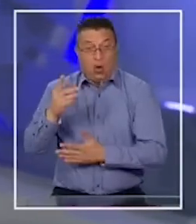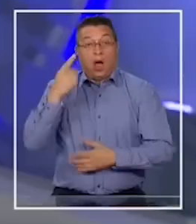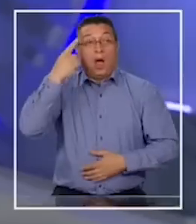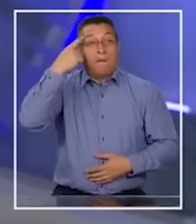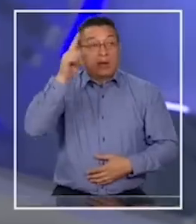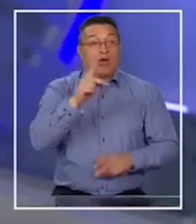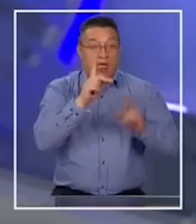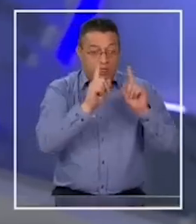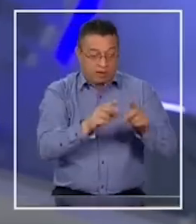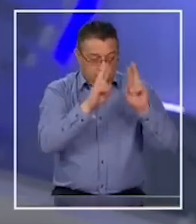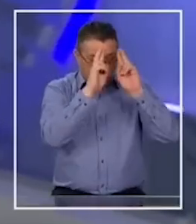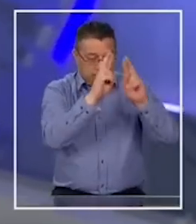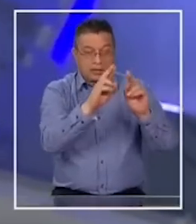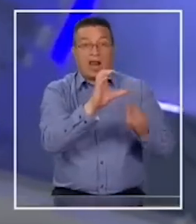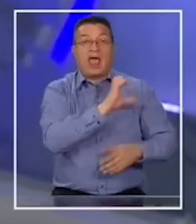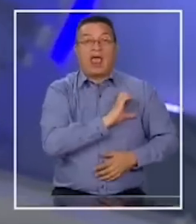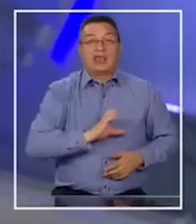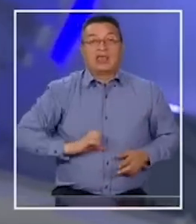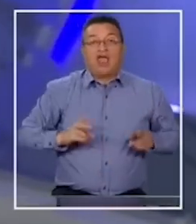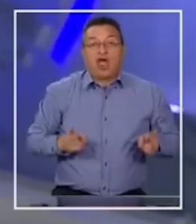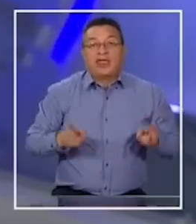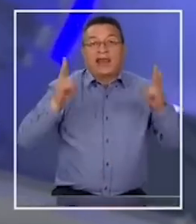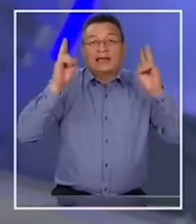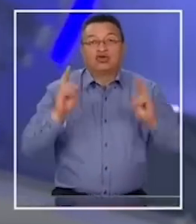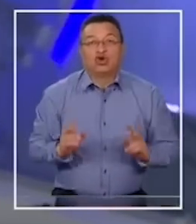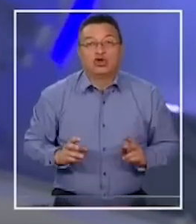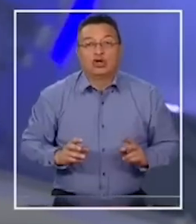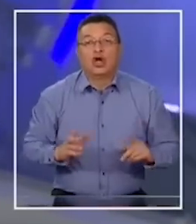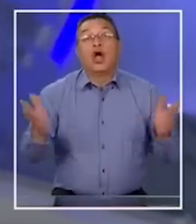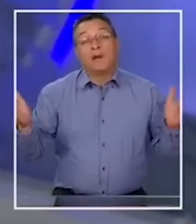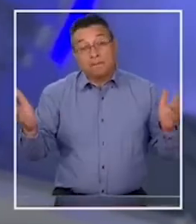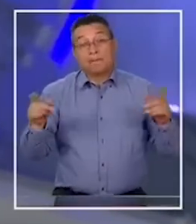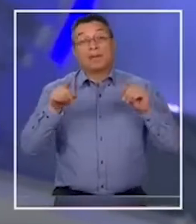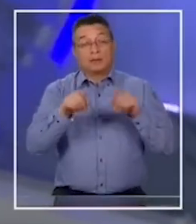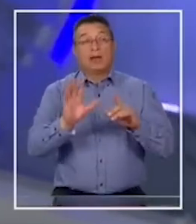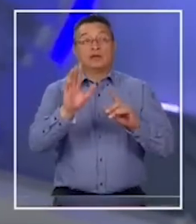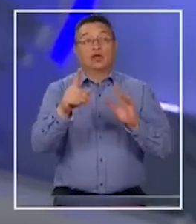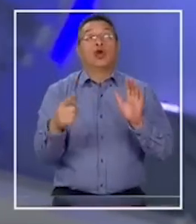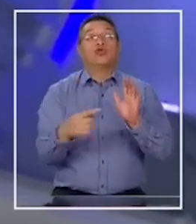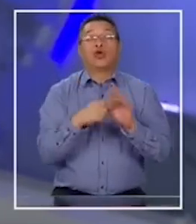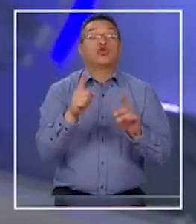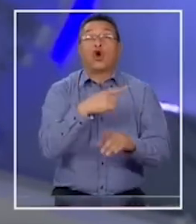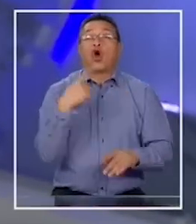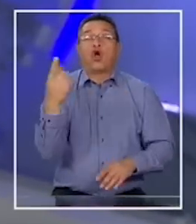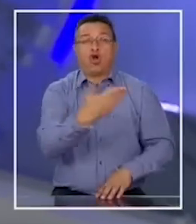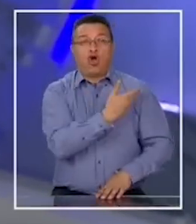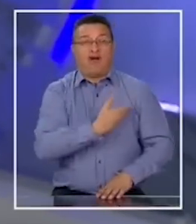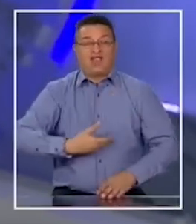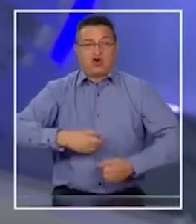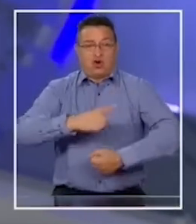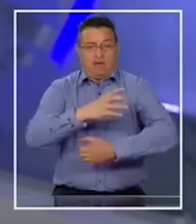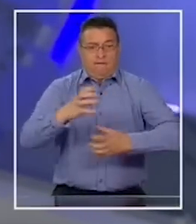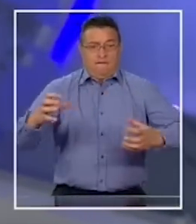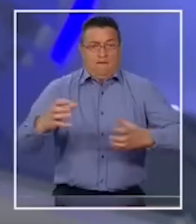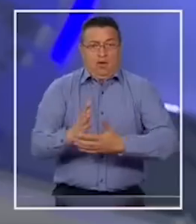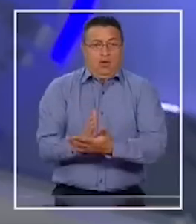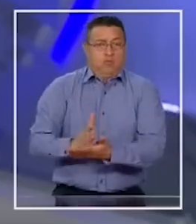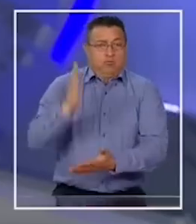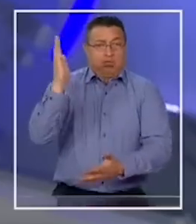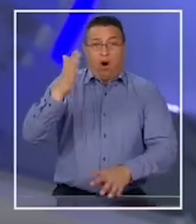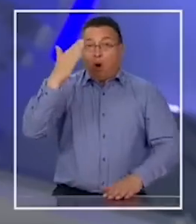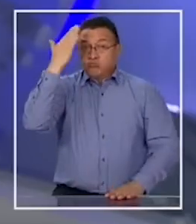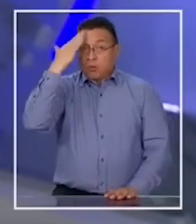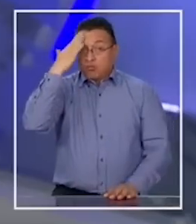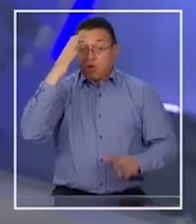en el fondo uno tiene que respetar el estado de derecho porque todo todo todo todo estos gobiernos todos estos gobiernos fuertes y muy